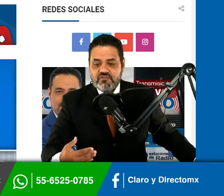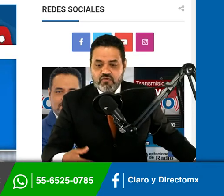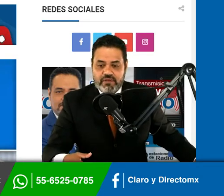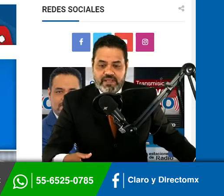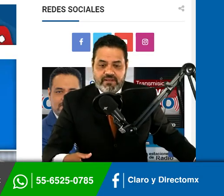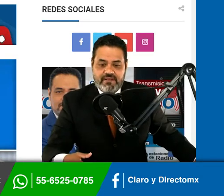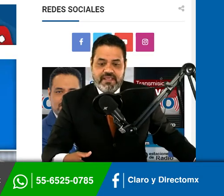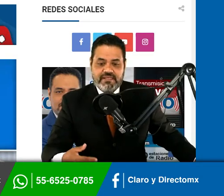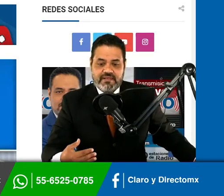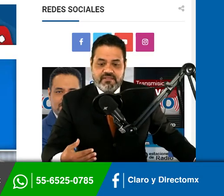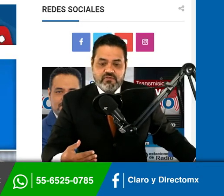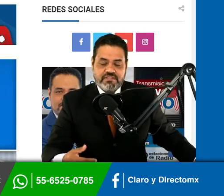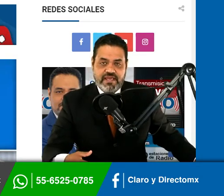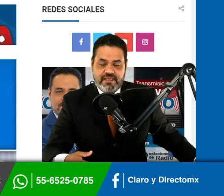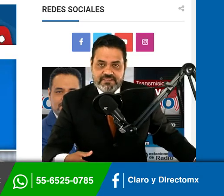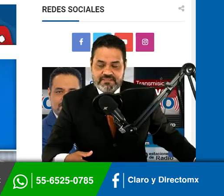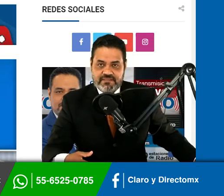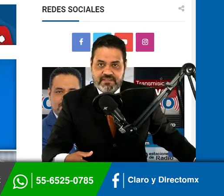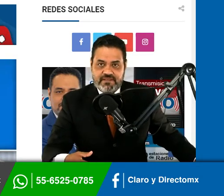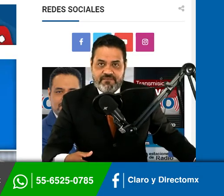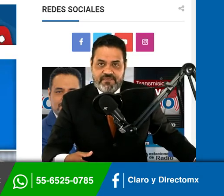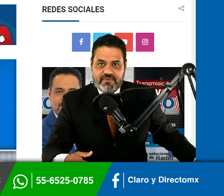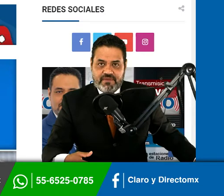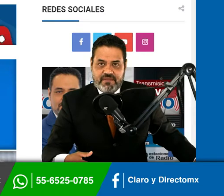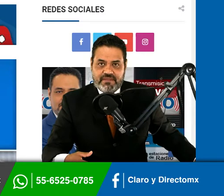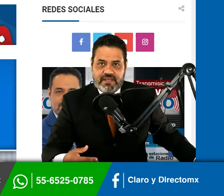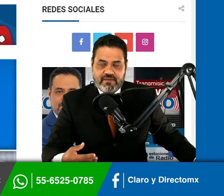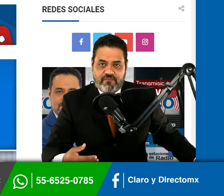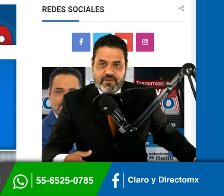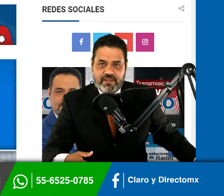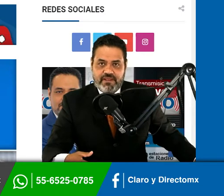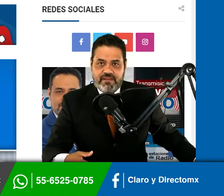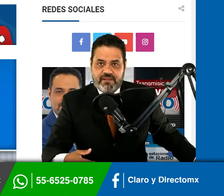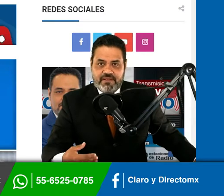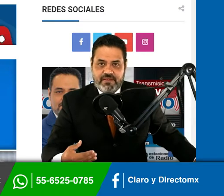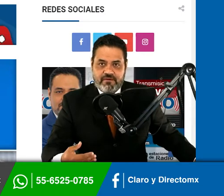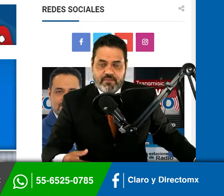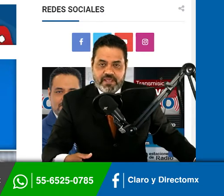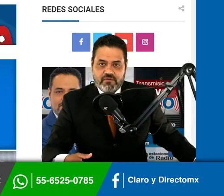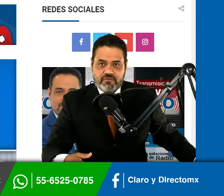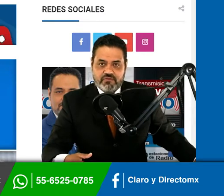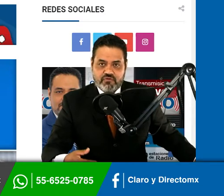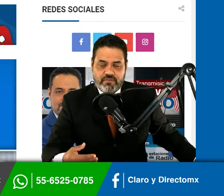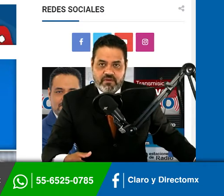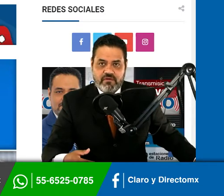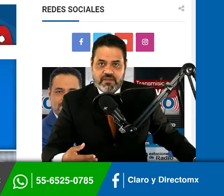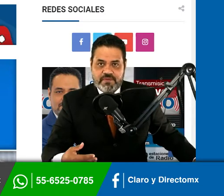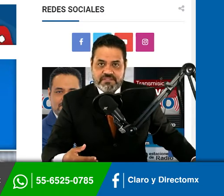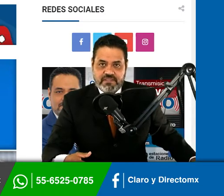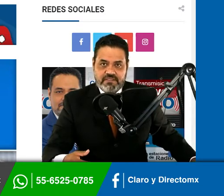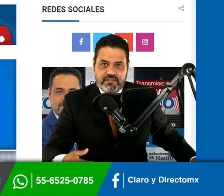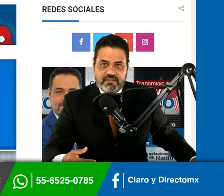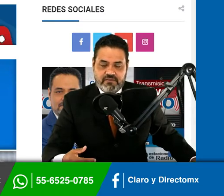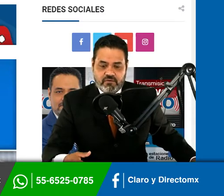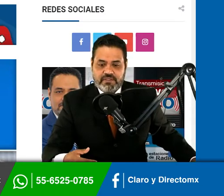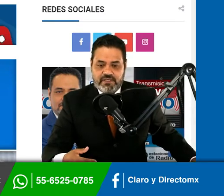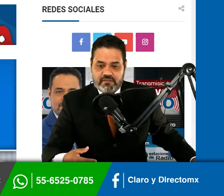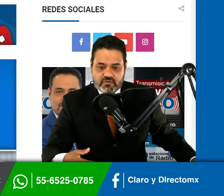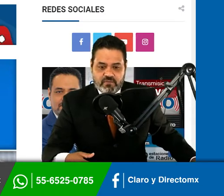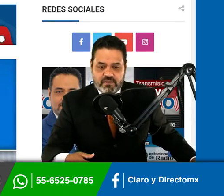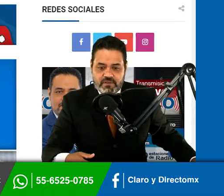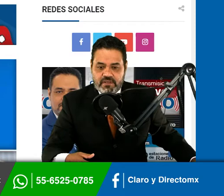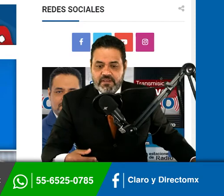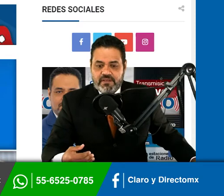la censura en las redes sociales de la que fue objeto su amigo el presidente